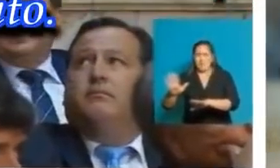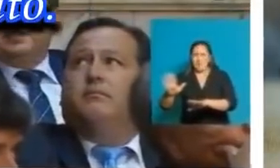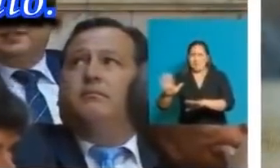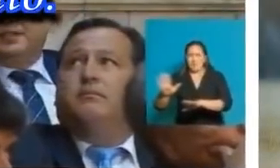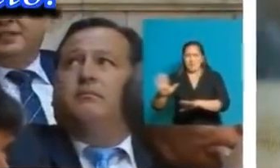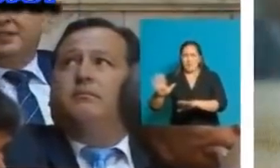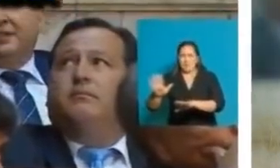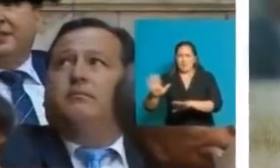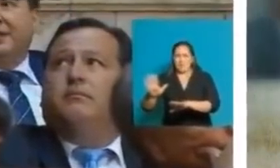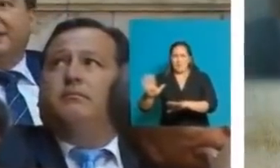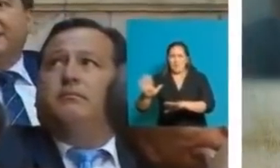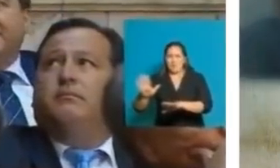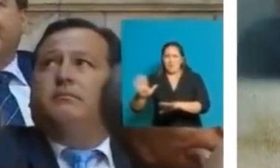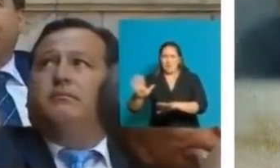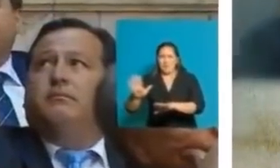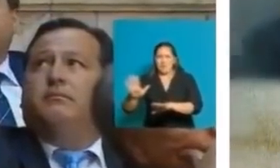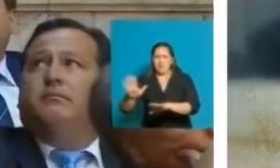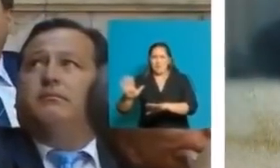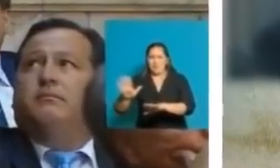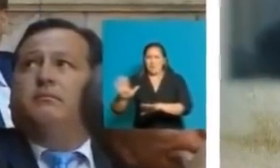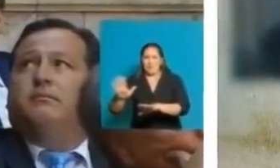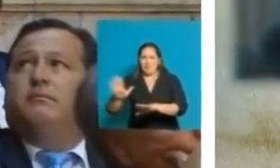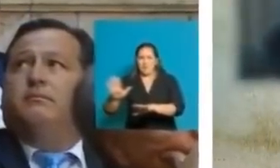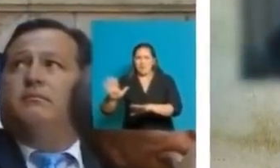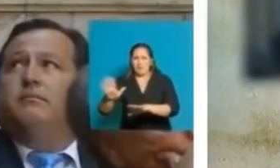el recinto.